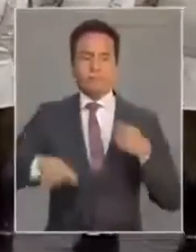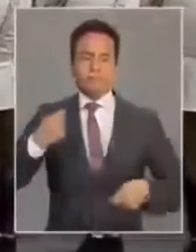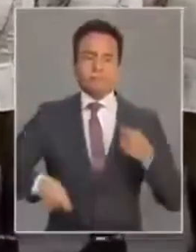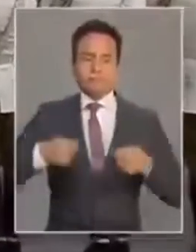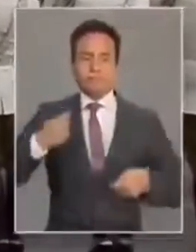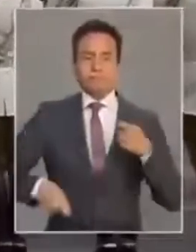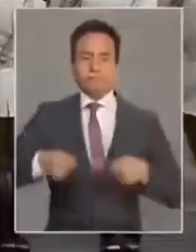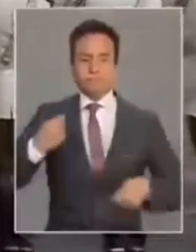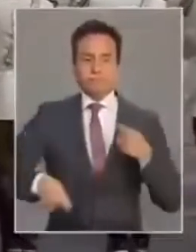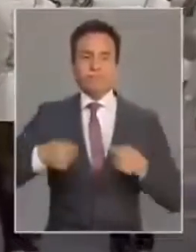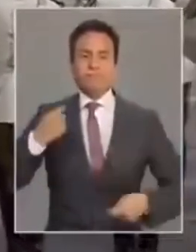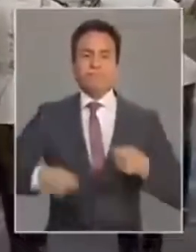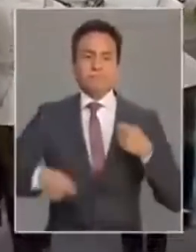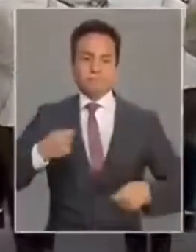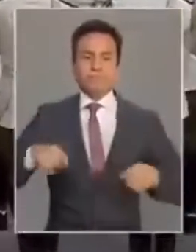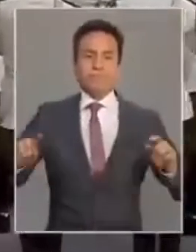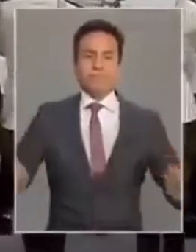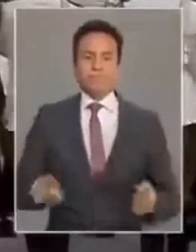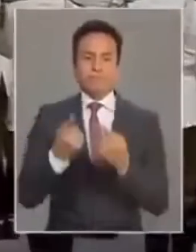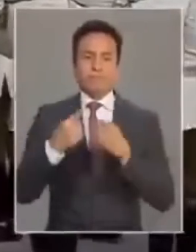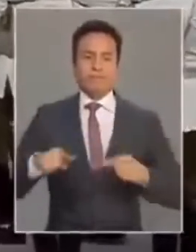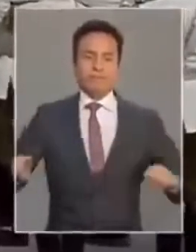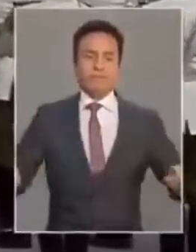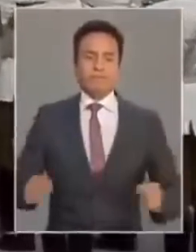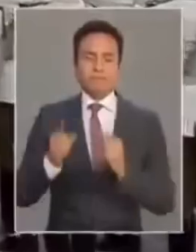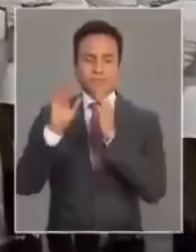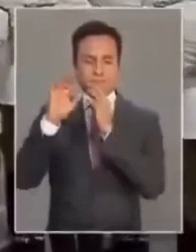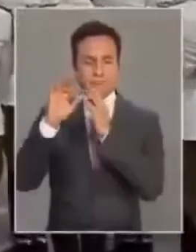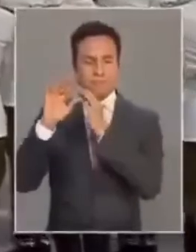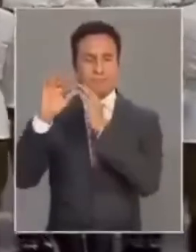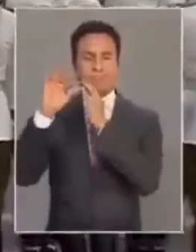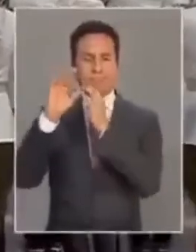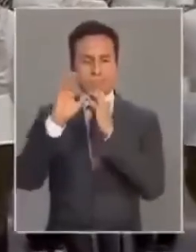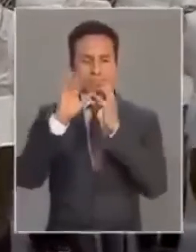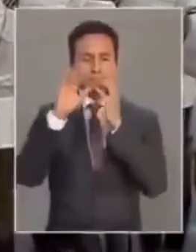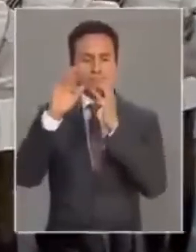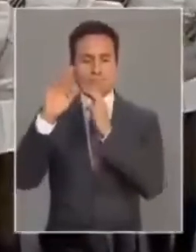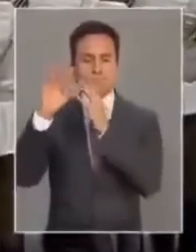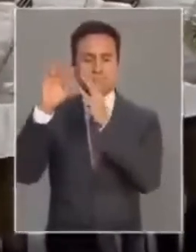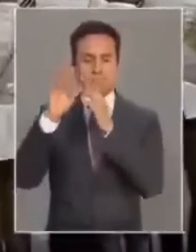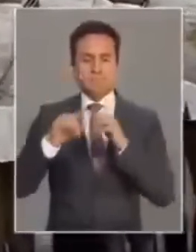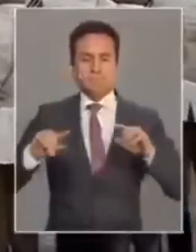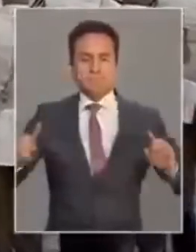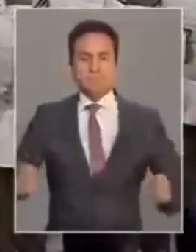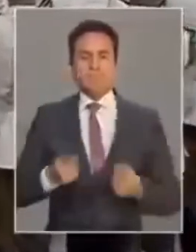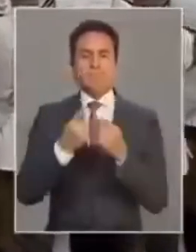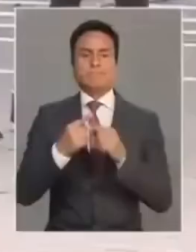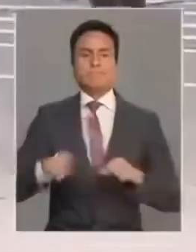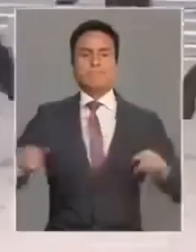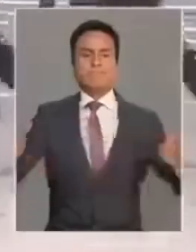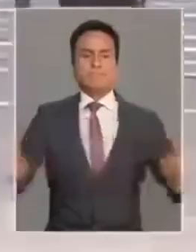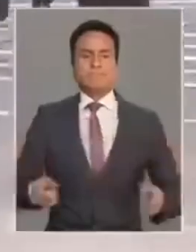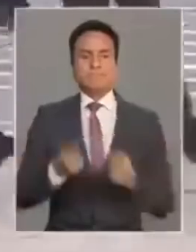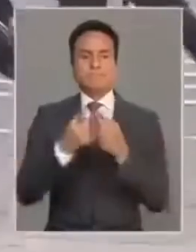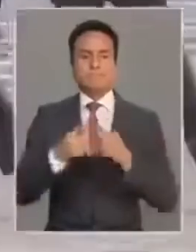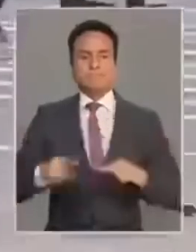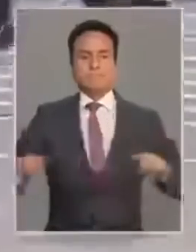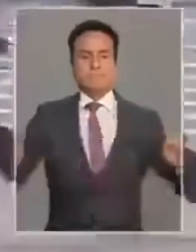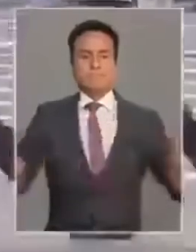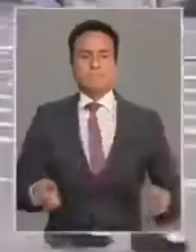Porque tienen como un espacio bastante largo, grande. Es que, o sea, yo creo que también tiene